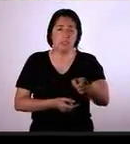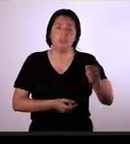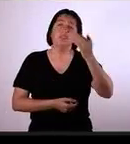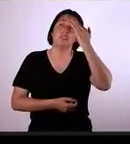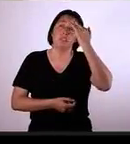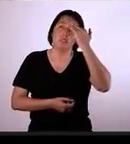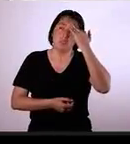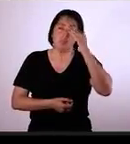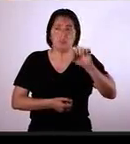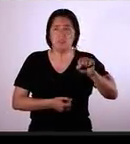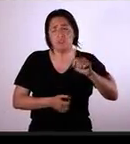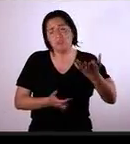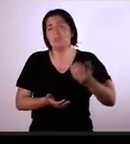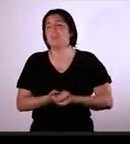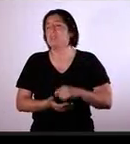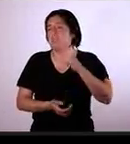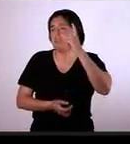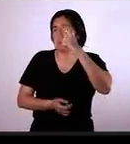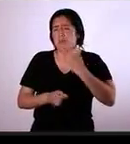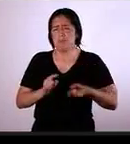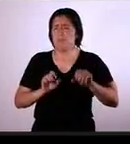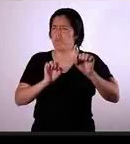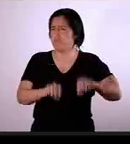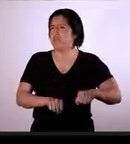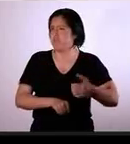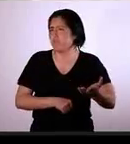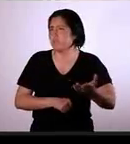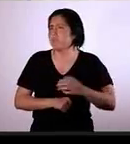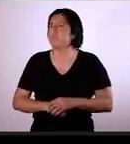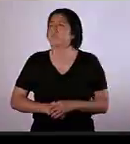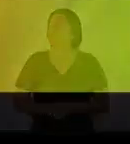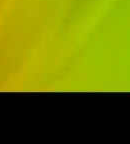conscientes de sus dificultades, pero ellos sí pueden.